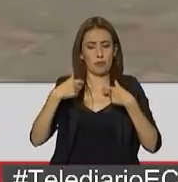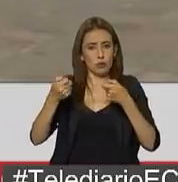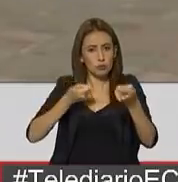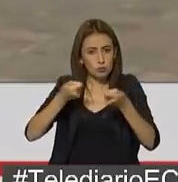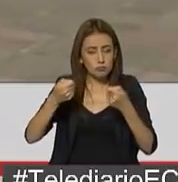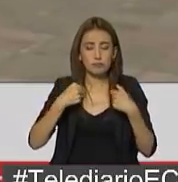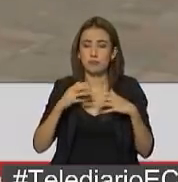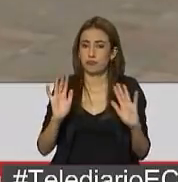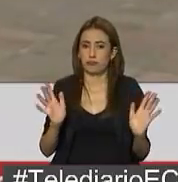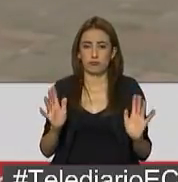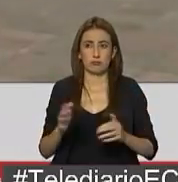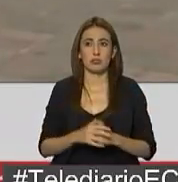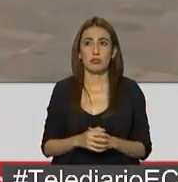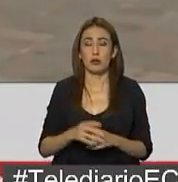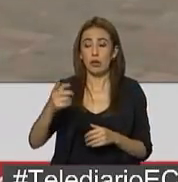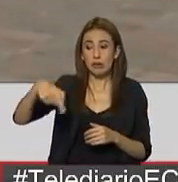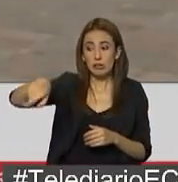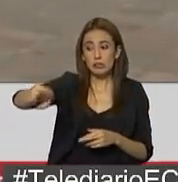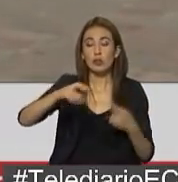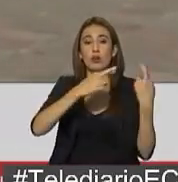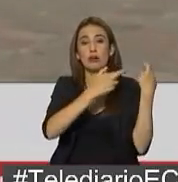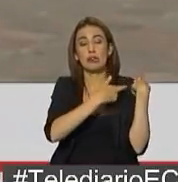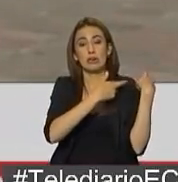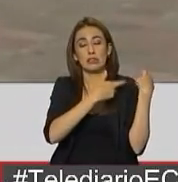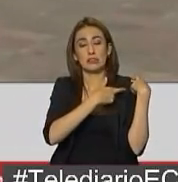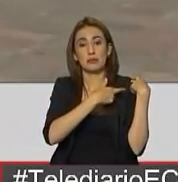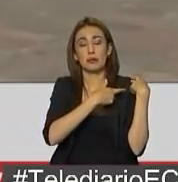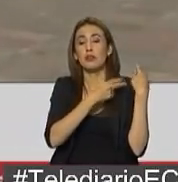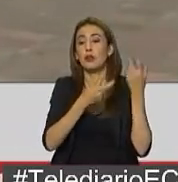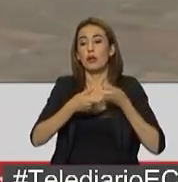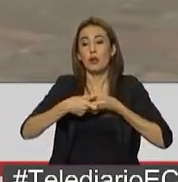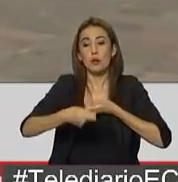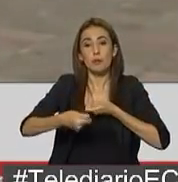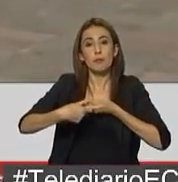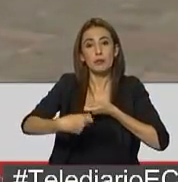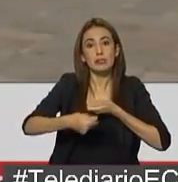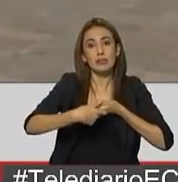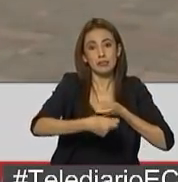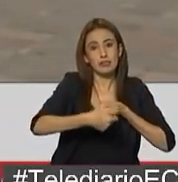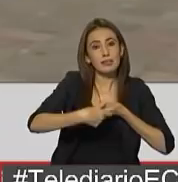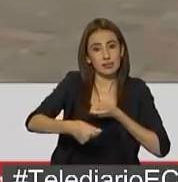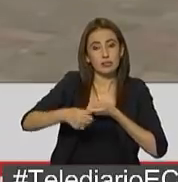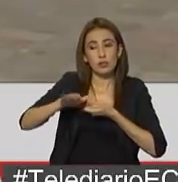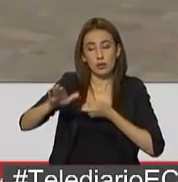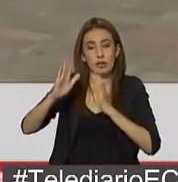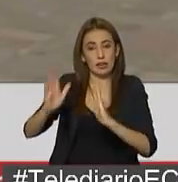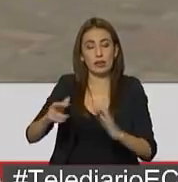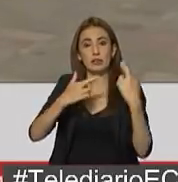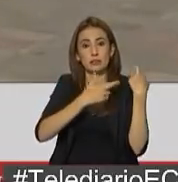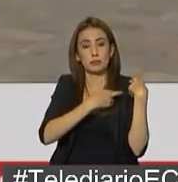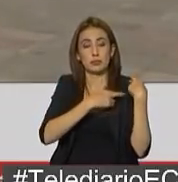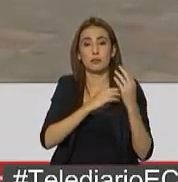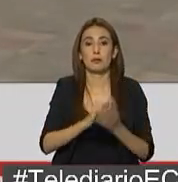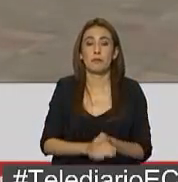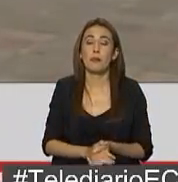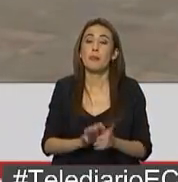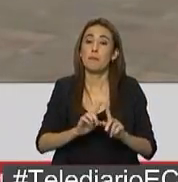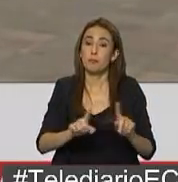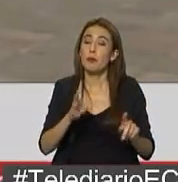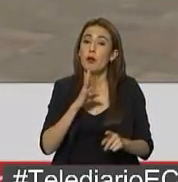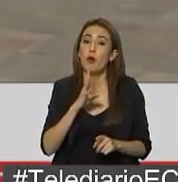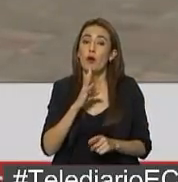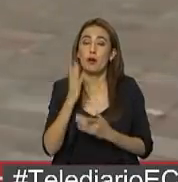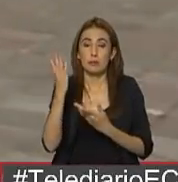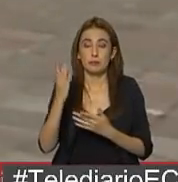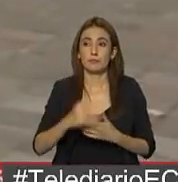de dinero, que eso estuvo a cargo de la tesorería de quienes estuvieron impulsando la campaña. Escuchemos lo dicho por el